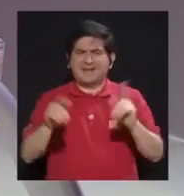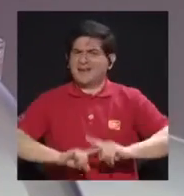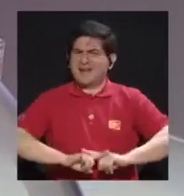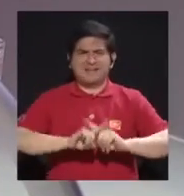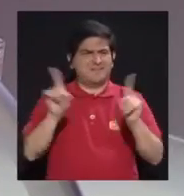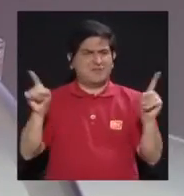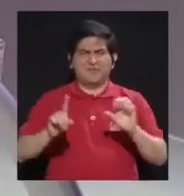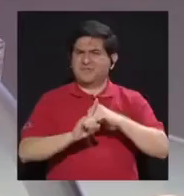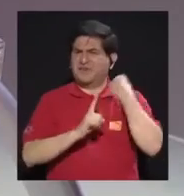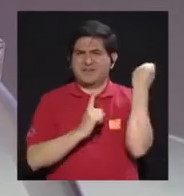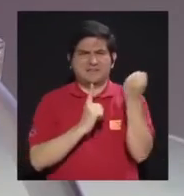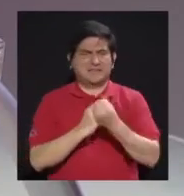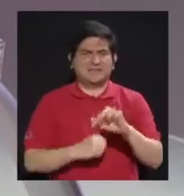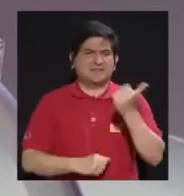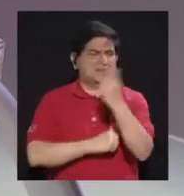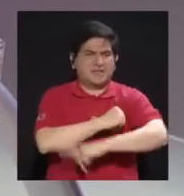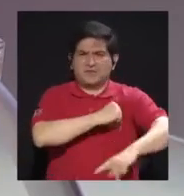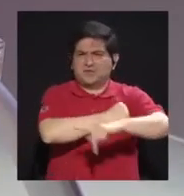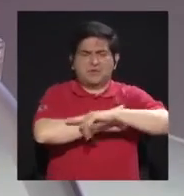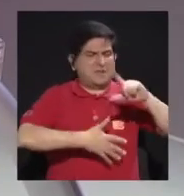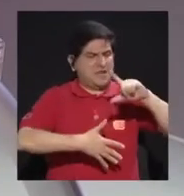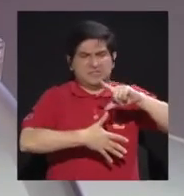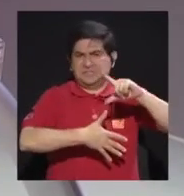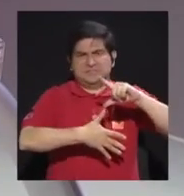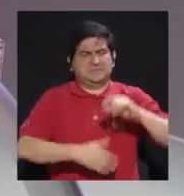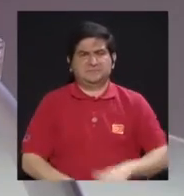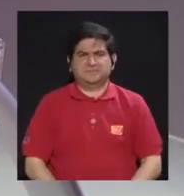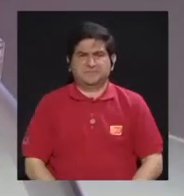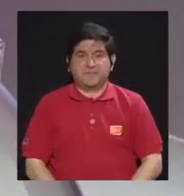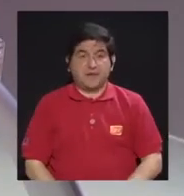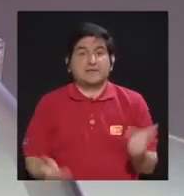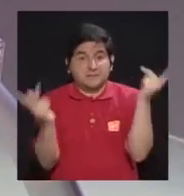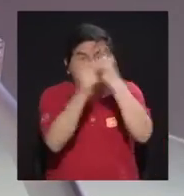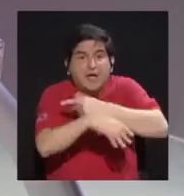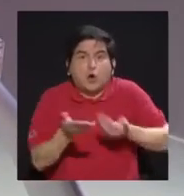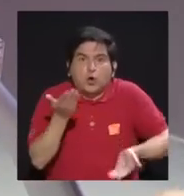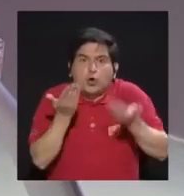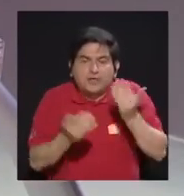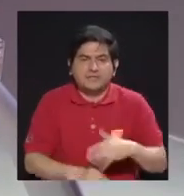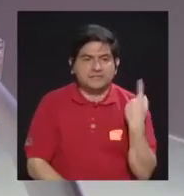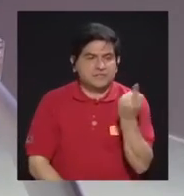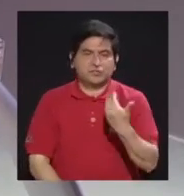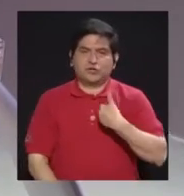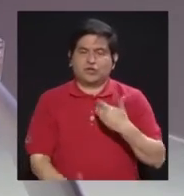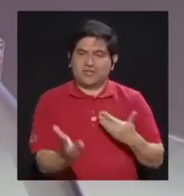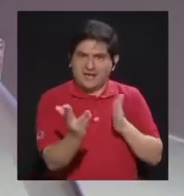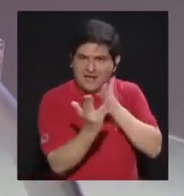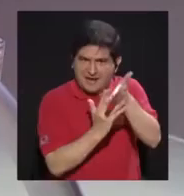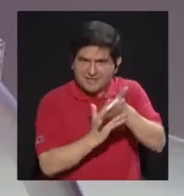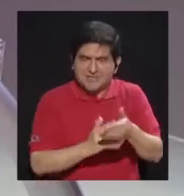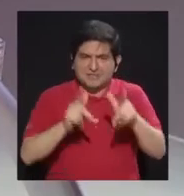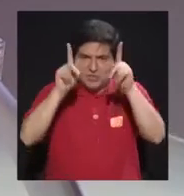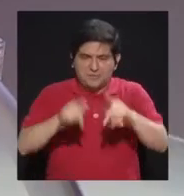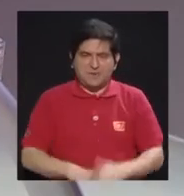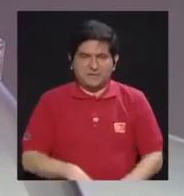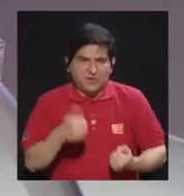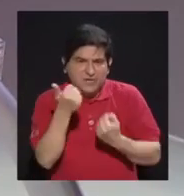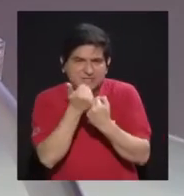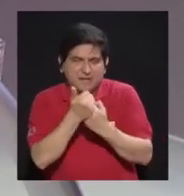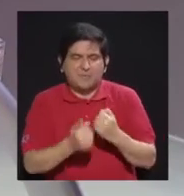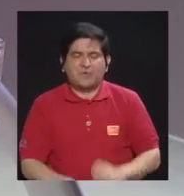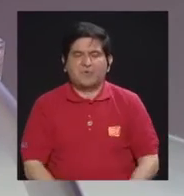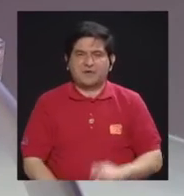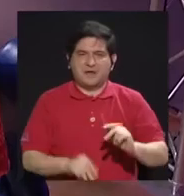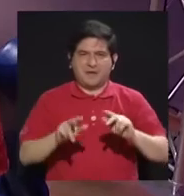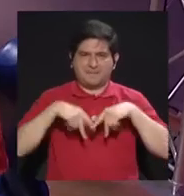diferencia de la situación de ningún otro país de América Latina, más bien es agravada con que solo tienen acceso a aquellos afines al partido de